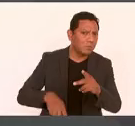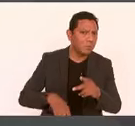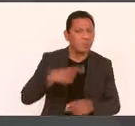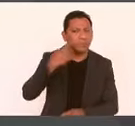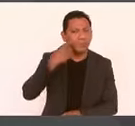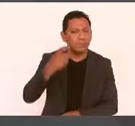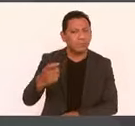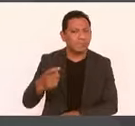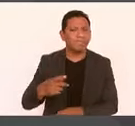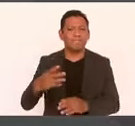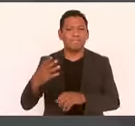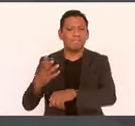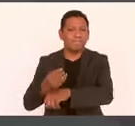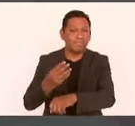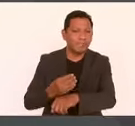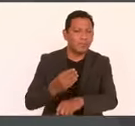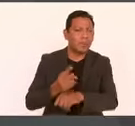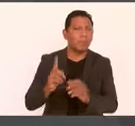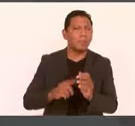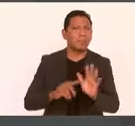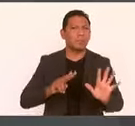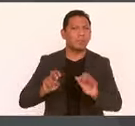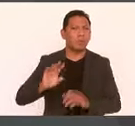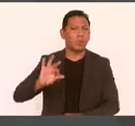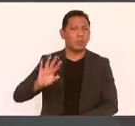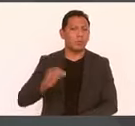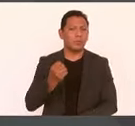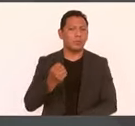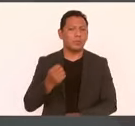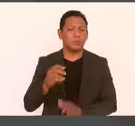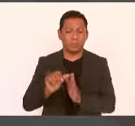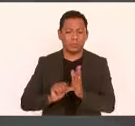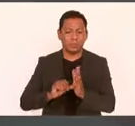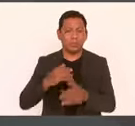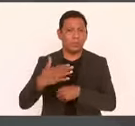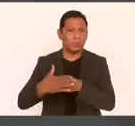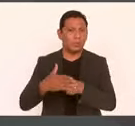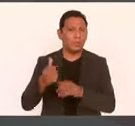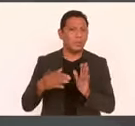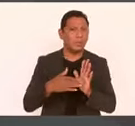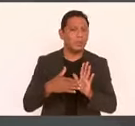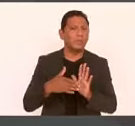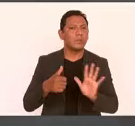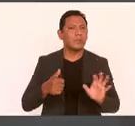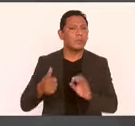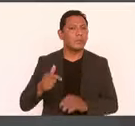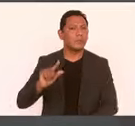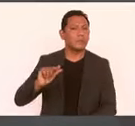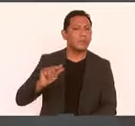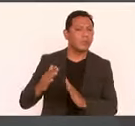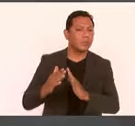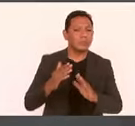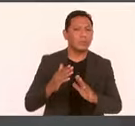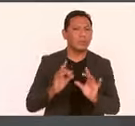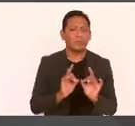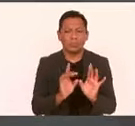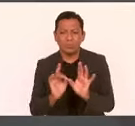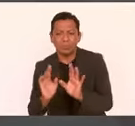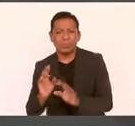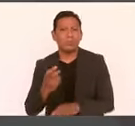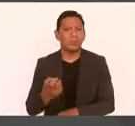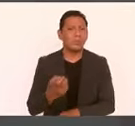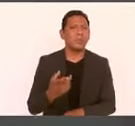y en obra 1.749, para en los próximos meses entregar 6.670 viviendas que habían sido dañadas,